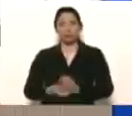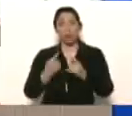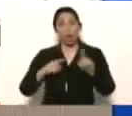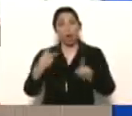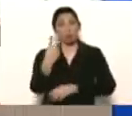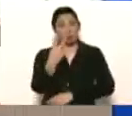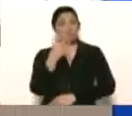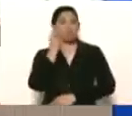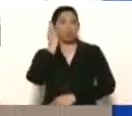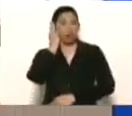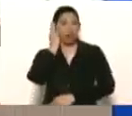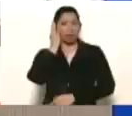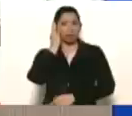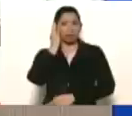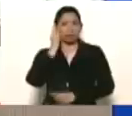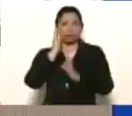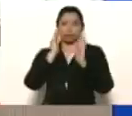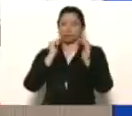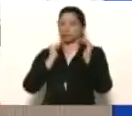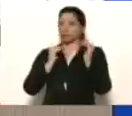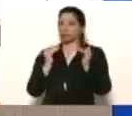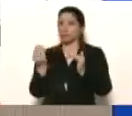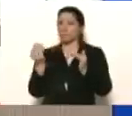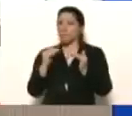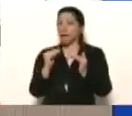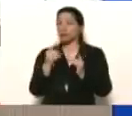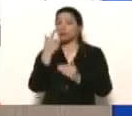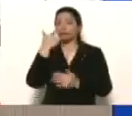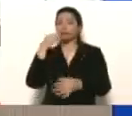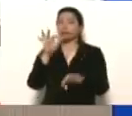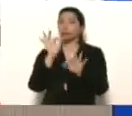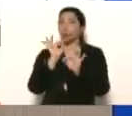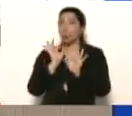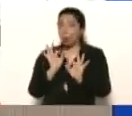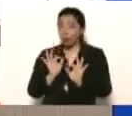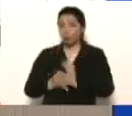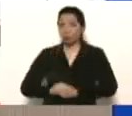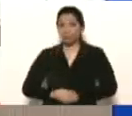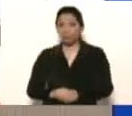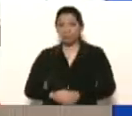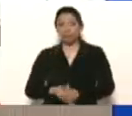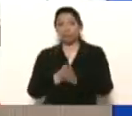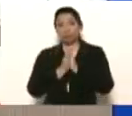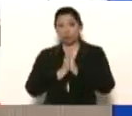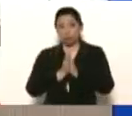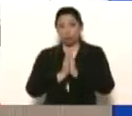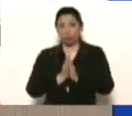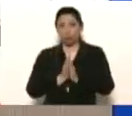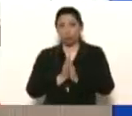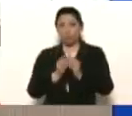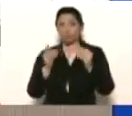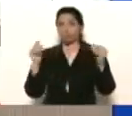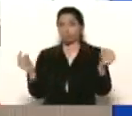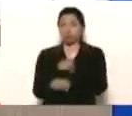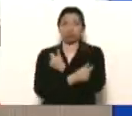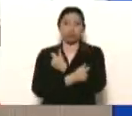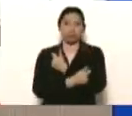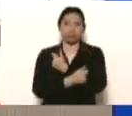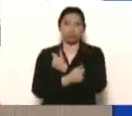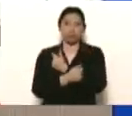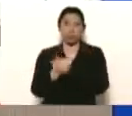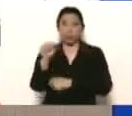nos llaman a tener más cuidado y prenden nuestras alarmas en el sur